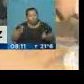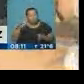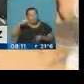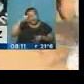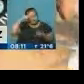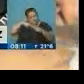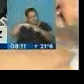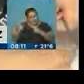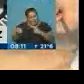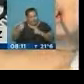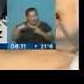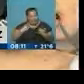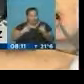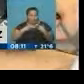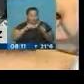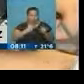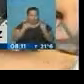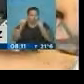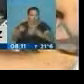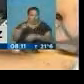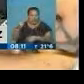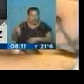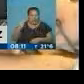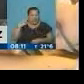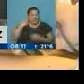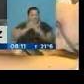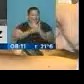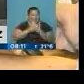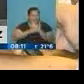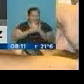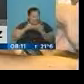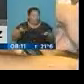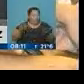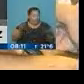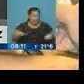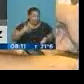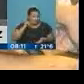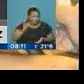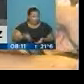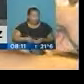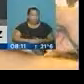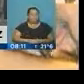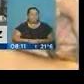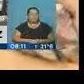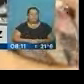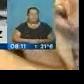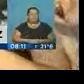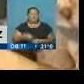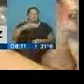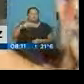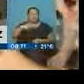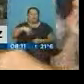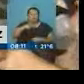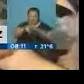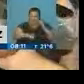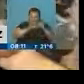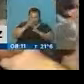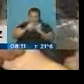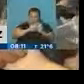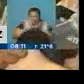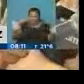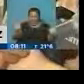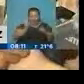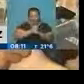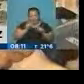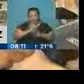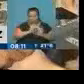Marcos Peña como sucesor en la función de jefe de gabinete de ministros, por supuesto que sí. Ministro, a partir de esta explicación que usted daba, entonces ya